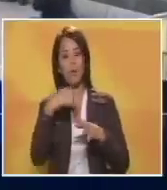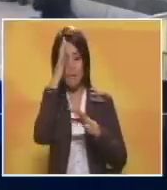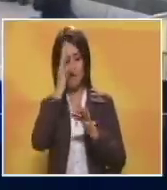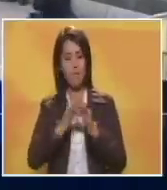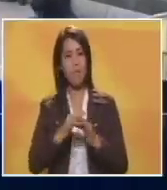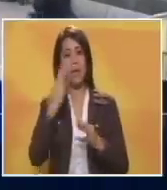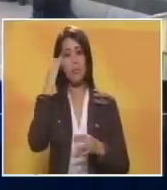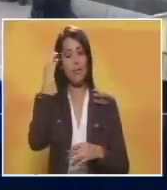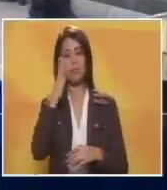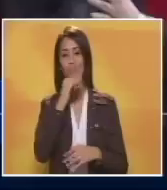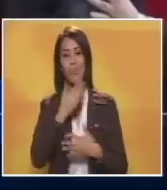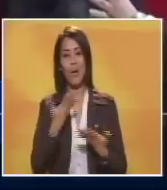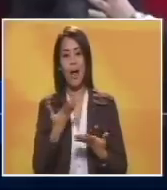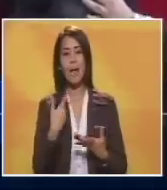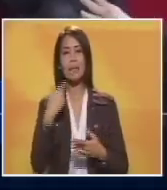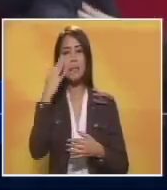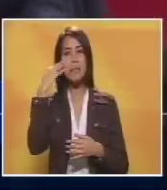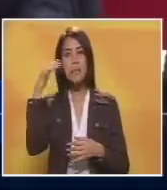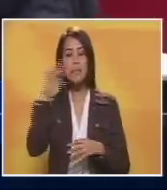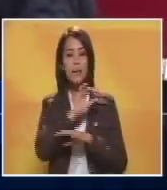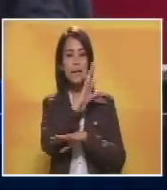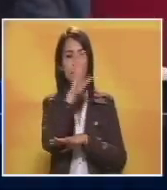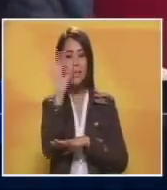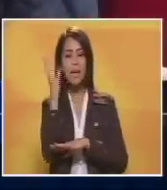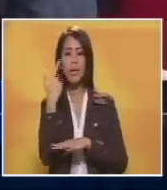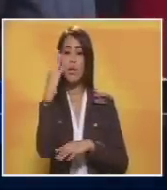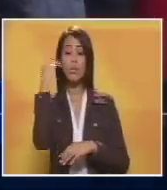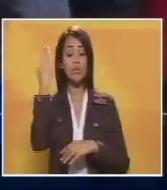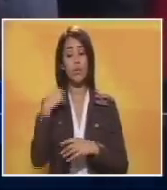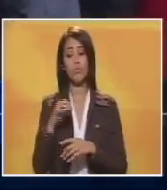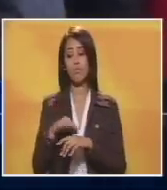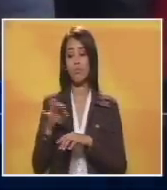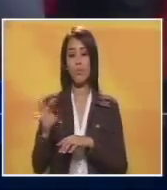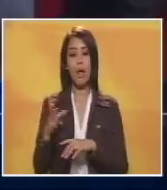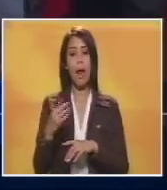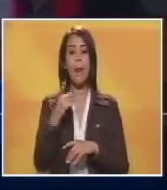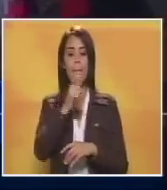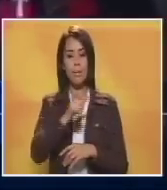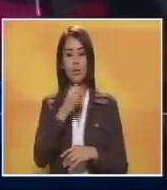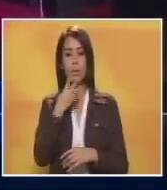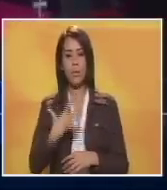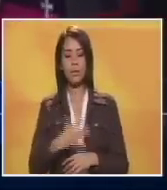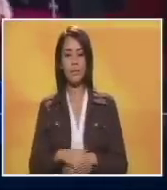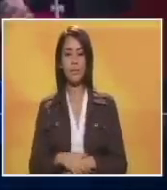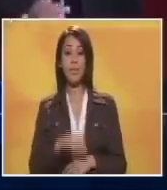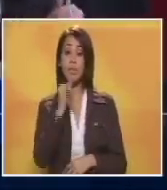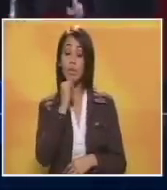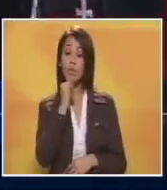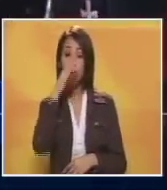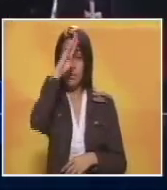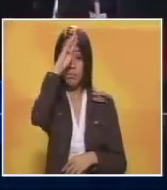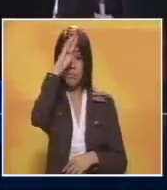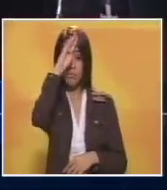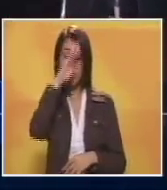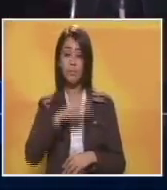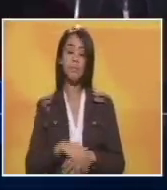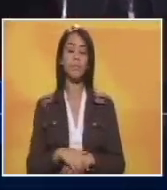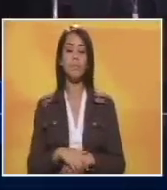cielo, por lo que le aseguró que Dios no abandona a las personas buenas. Así lo expresó el sumo pontífice